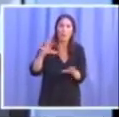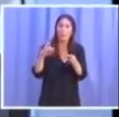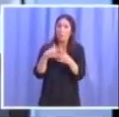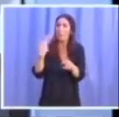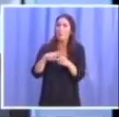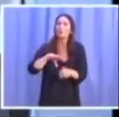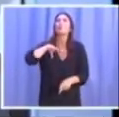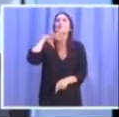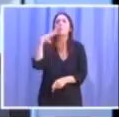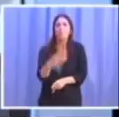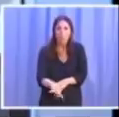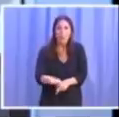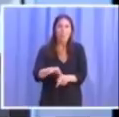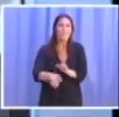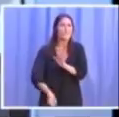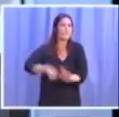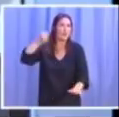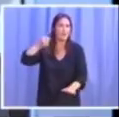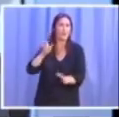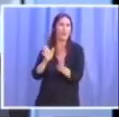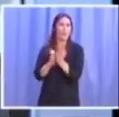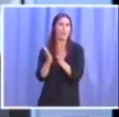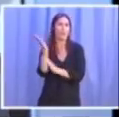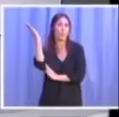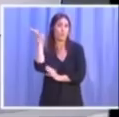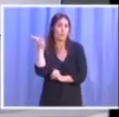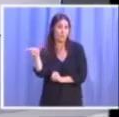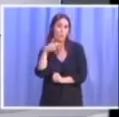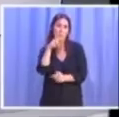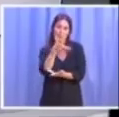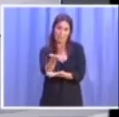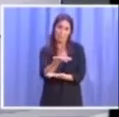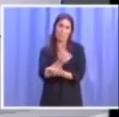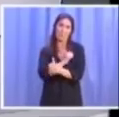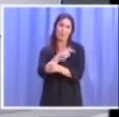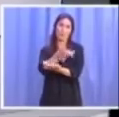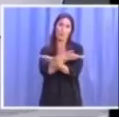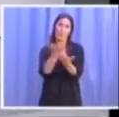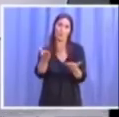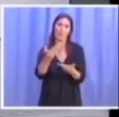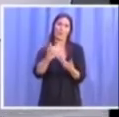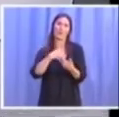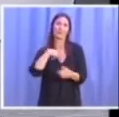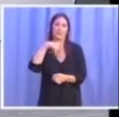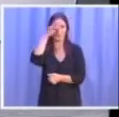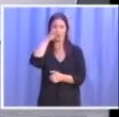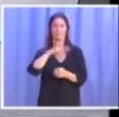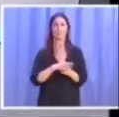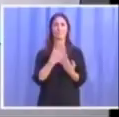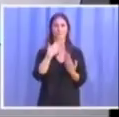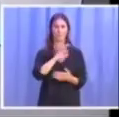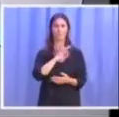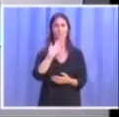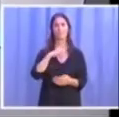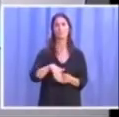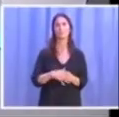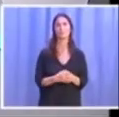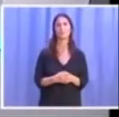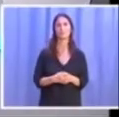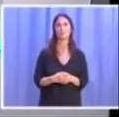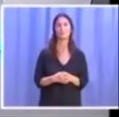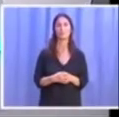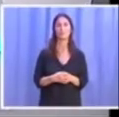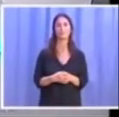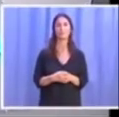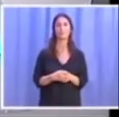política que puede frenar a la ultraderecha. Por eso espero tu confianza este domingo. Gracias, señor Cuenca.